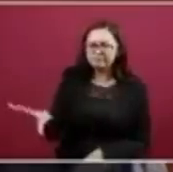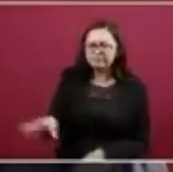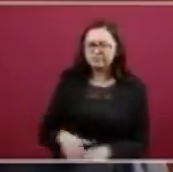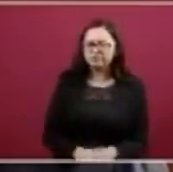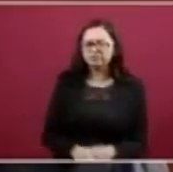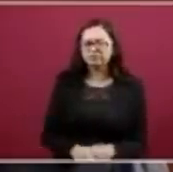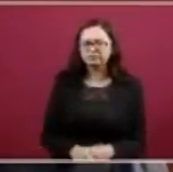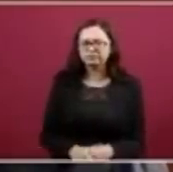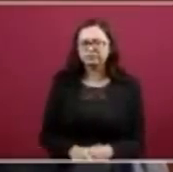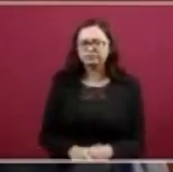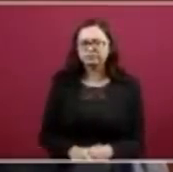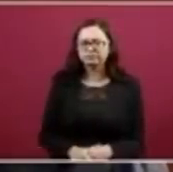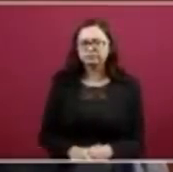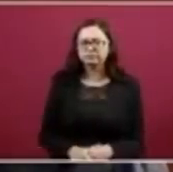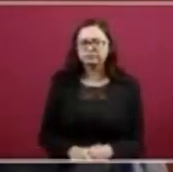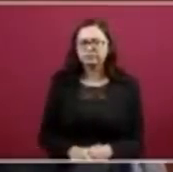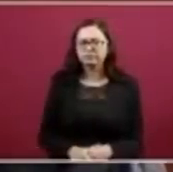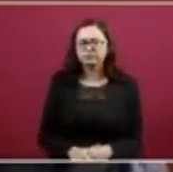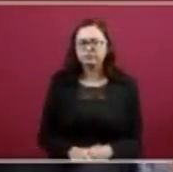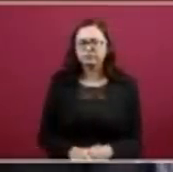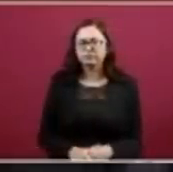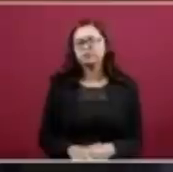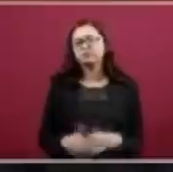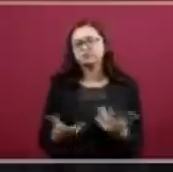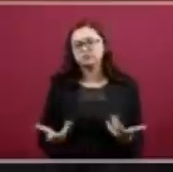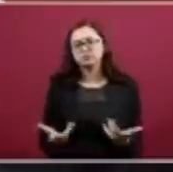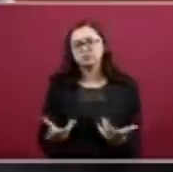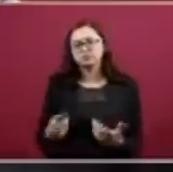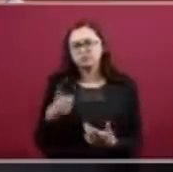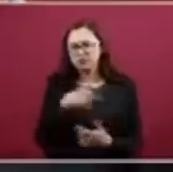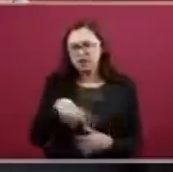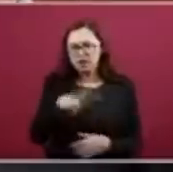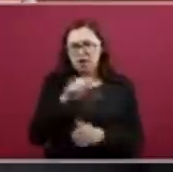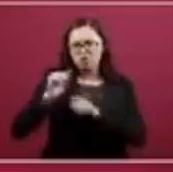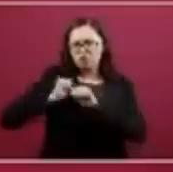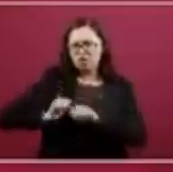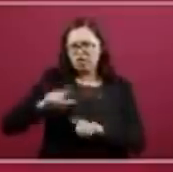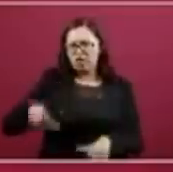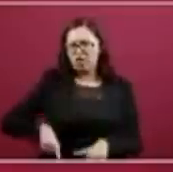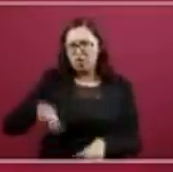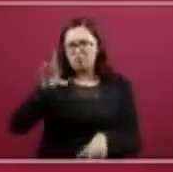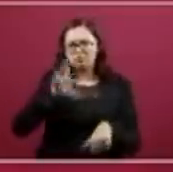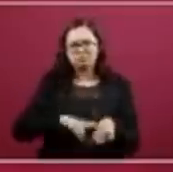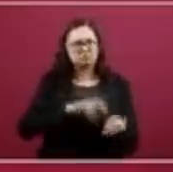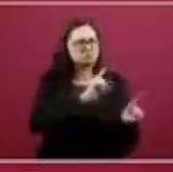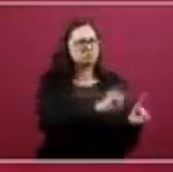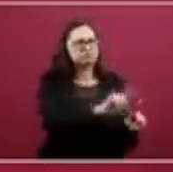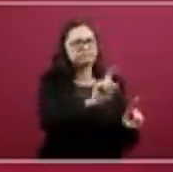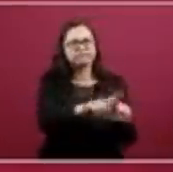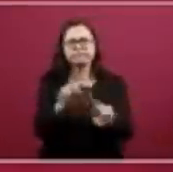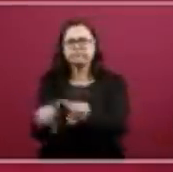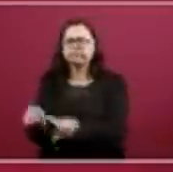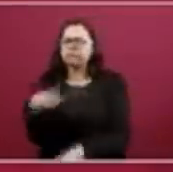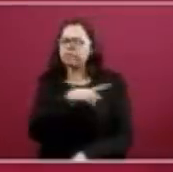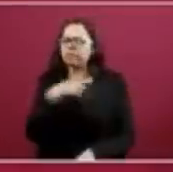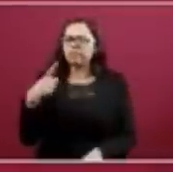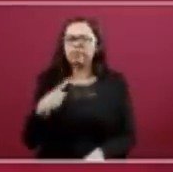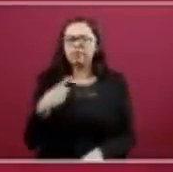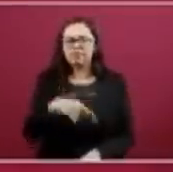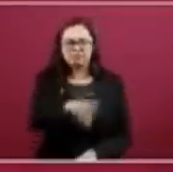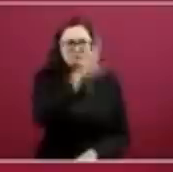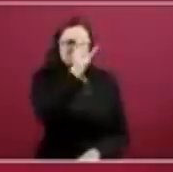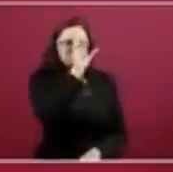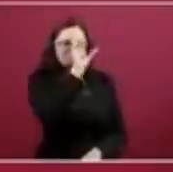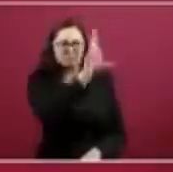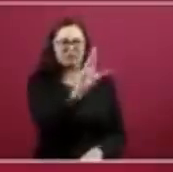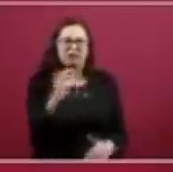que las autoridades deben de ser respetadas y que no debe de haber